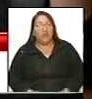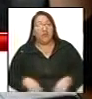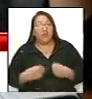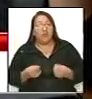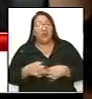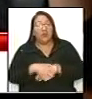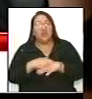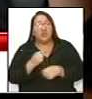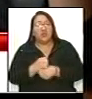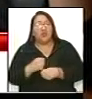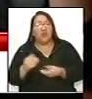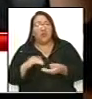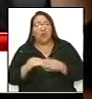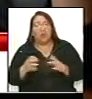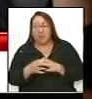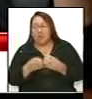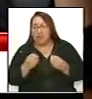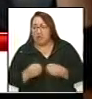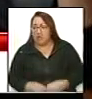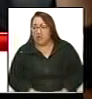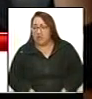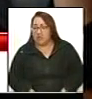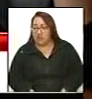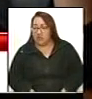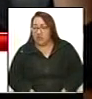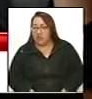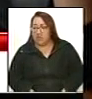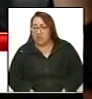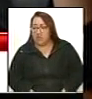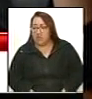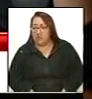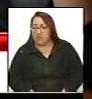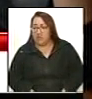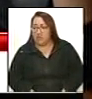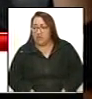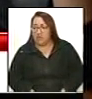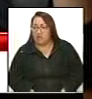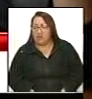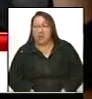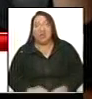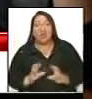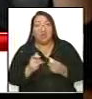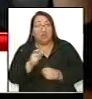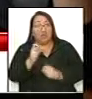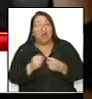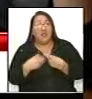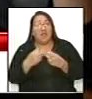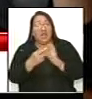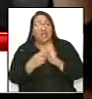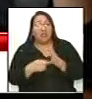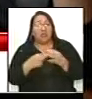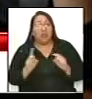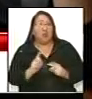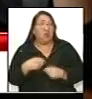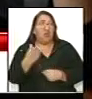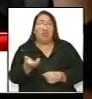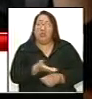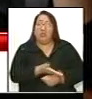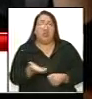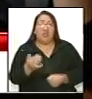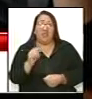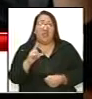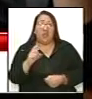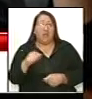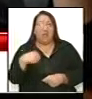gestión colectiva? ¿Por qué no estas asociaciones civiles sin fin de lucro cuya personalidad la da registros públicos, no la da Indecopi?